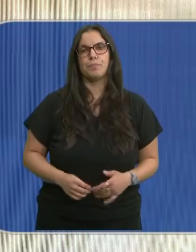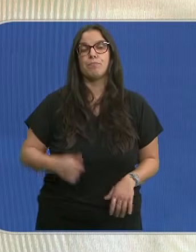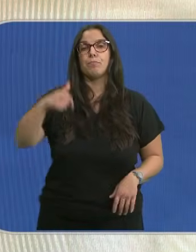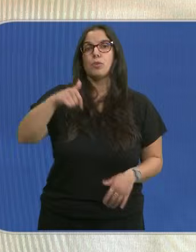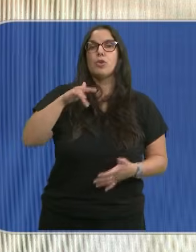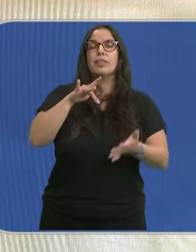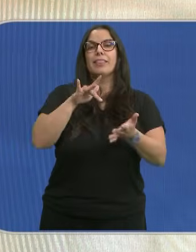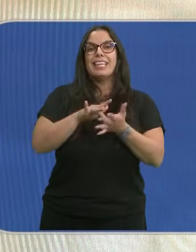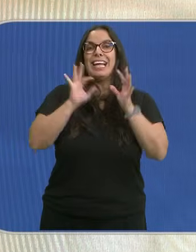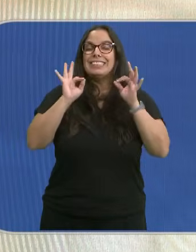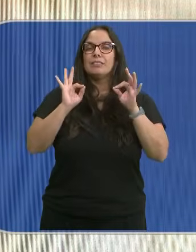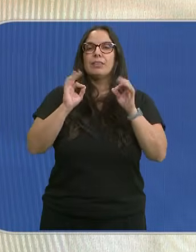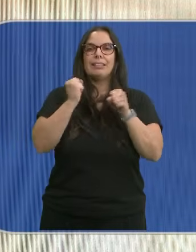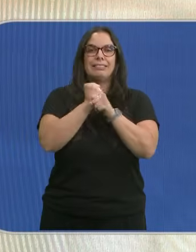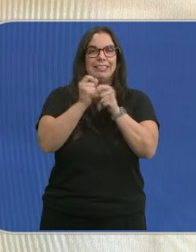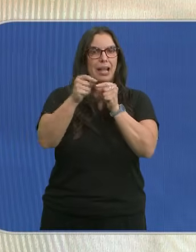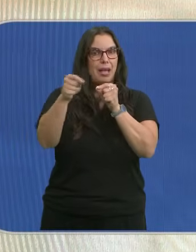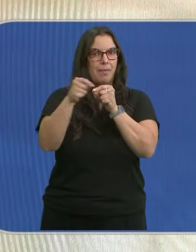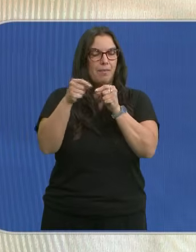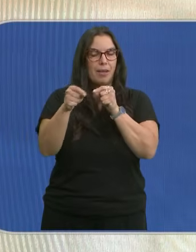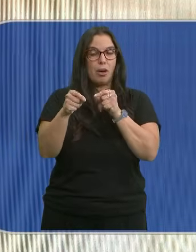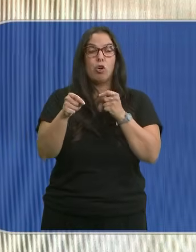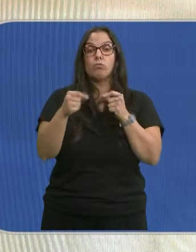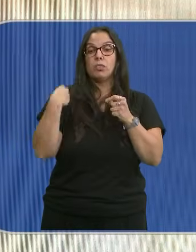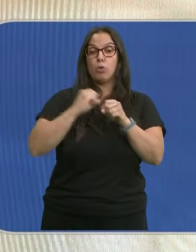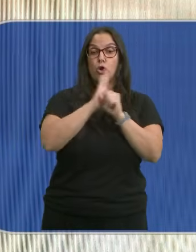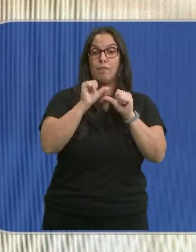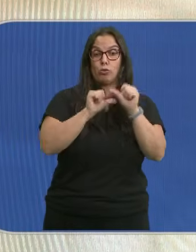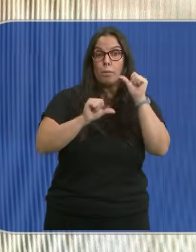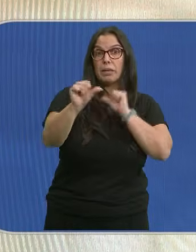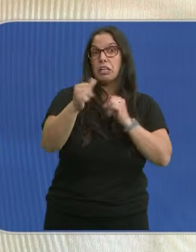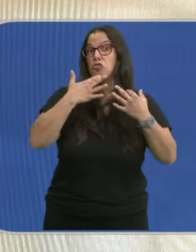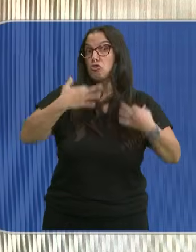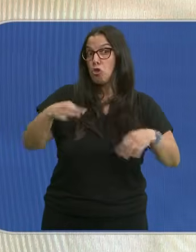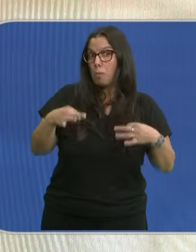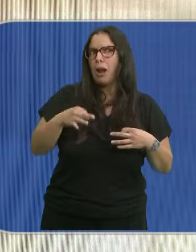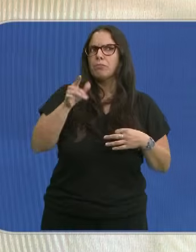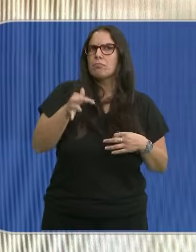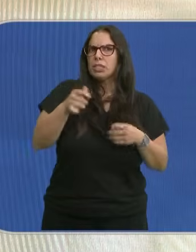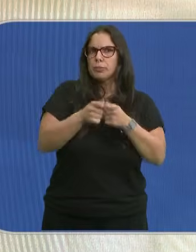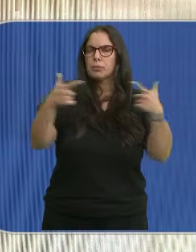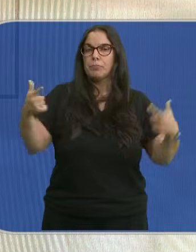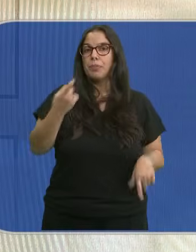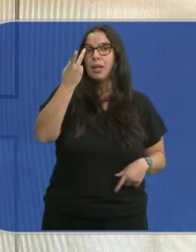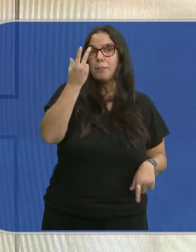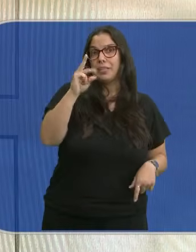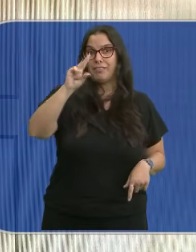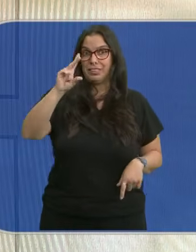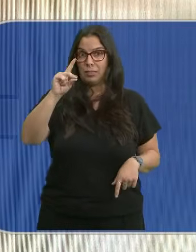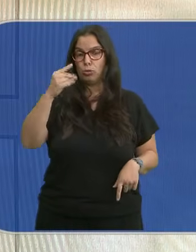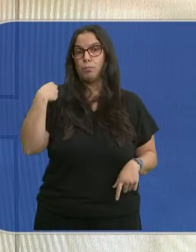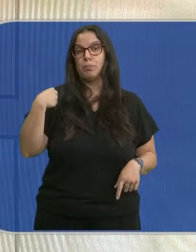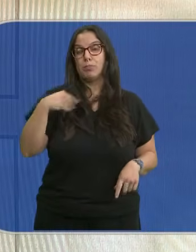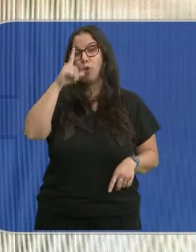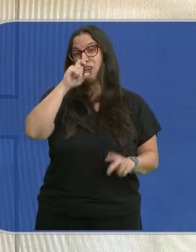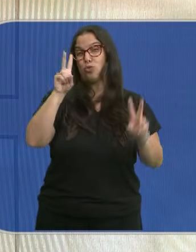Hoy se celebra el Día del Teletrabajo, una modalidad que normalizamos a partir de la pandemia y que no para de crecer. En 2021, el año de la llamada